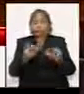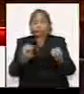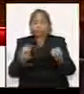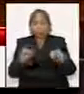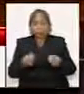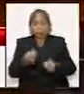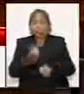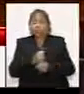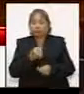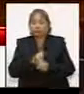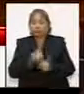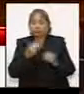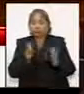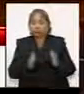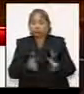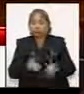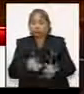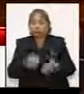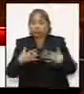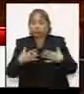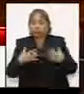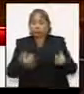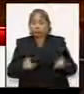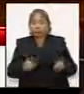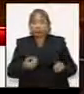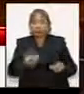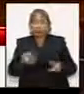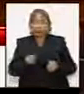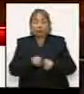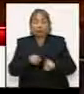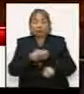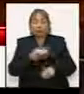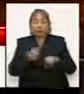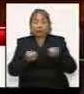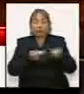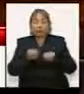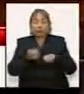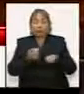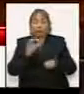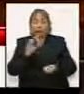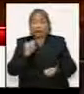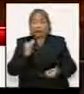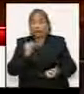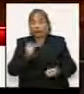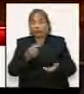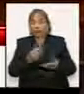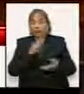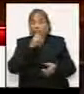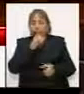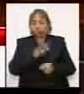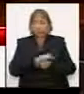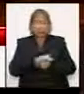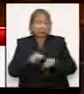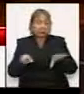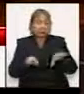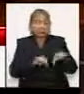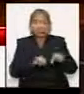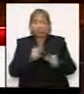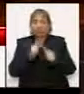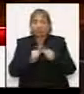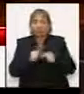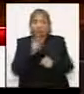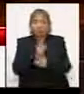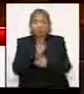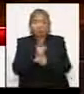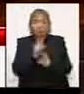de trabajadores en el sistema de salud y en la administración pública que son CAS y que todos sabemos cumplen actividades permanentes.